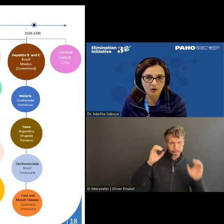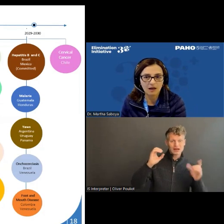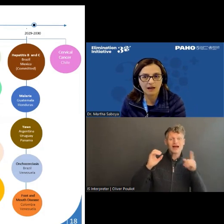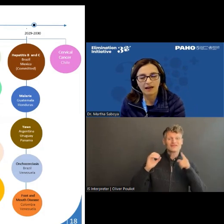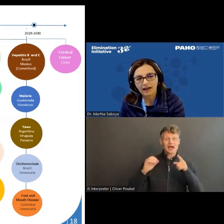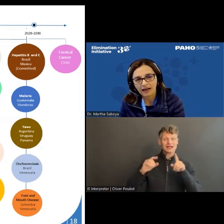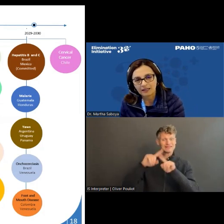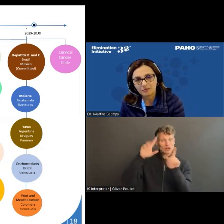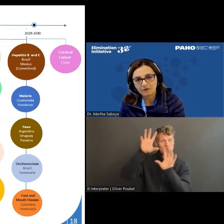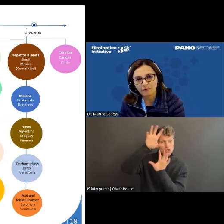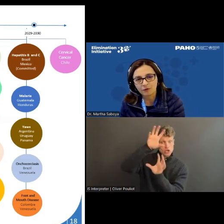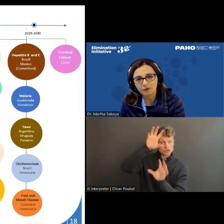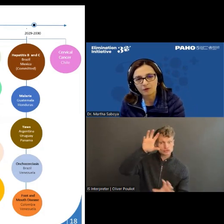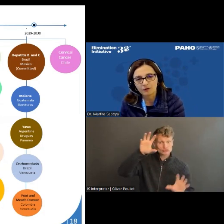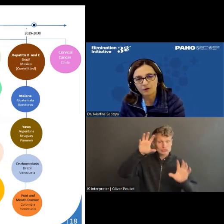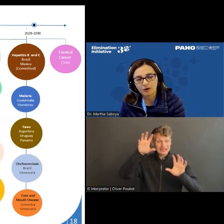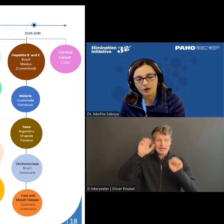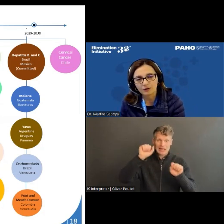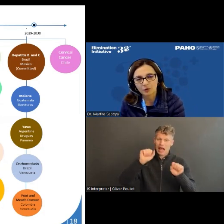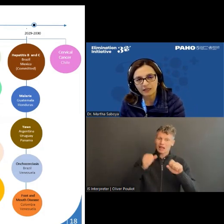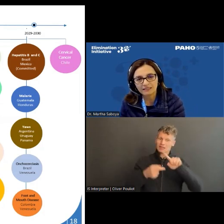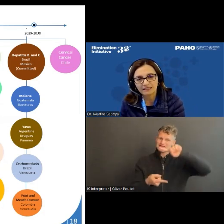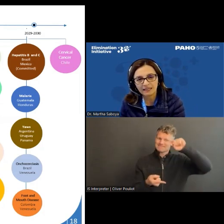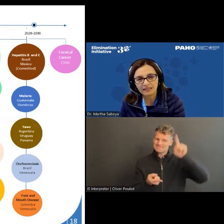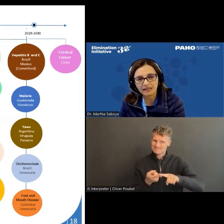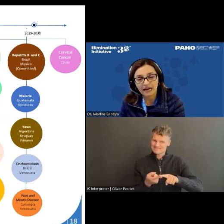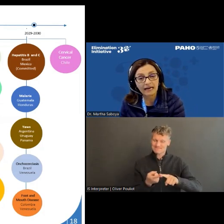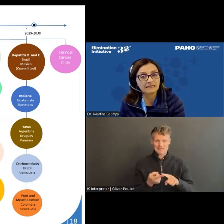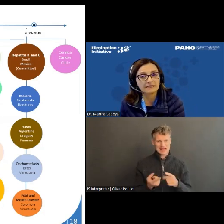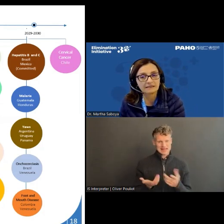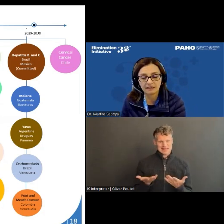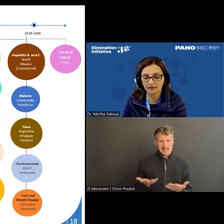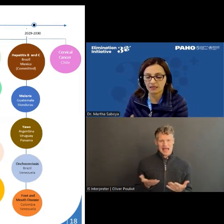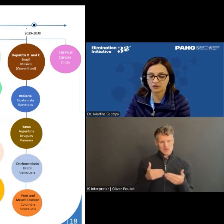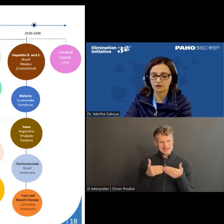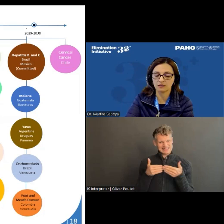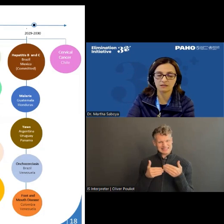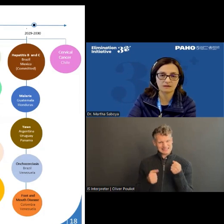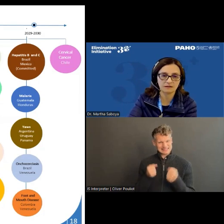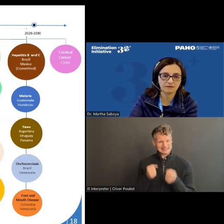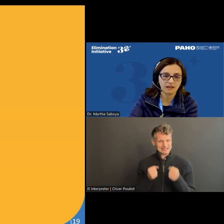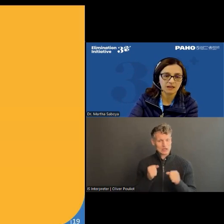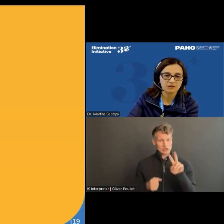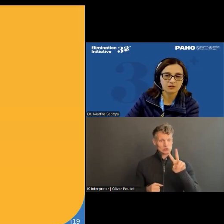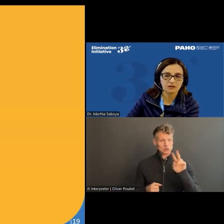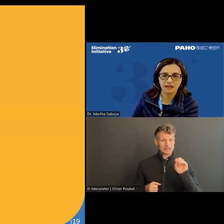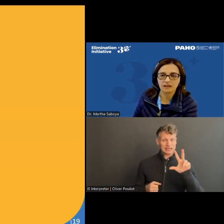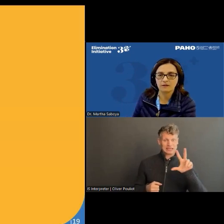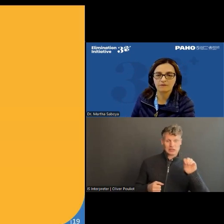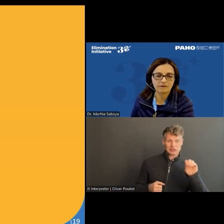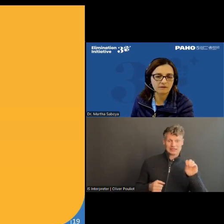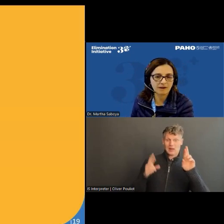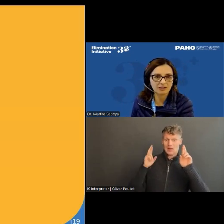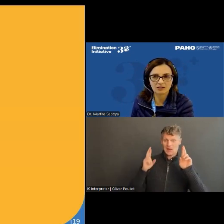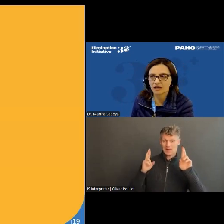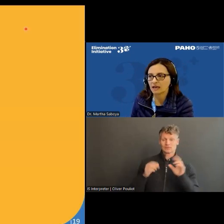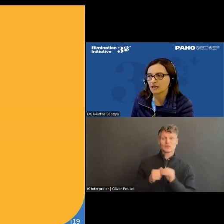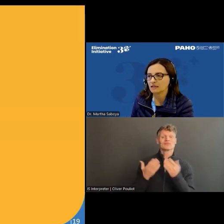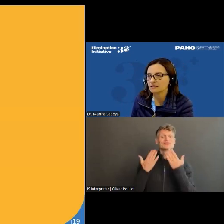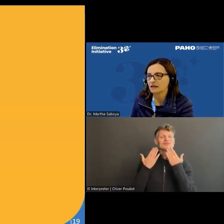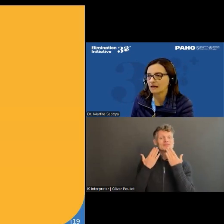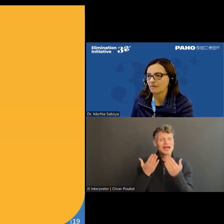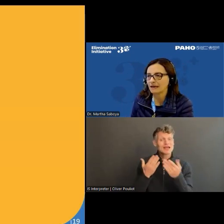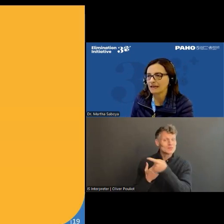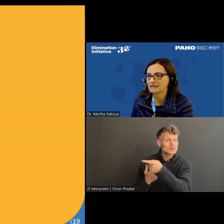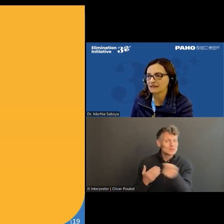y los países donde creemos que sí vamos a alcanzar los objetivos hoy por hoy y para el 2030.